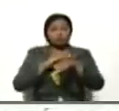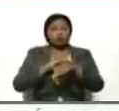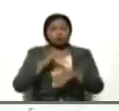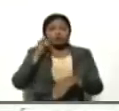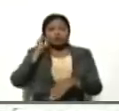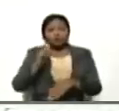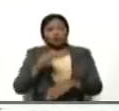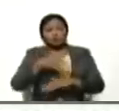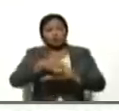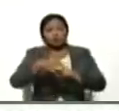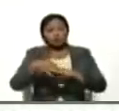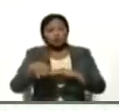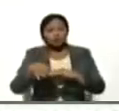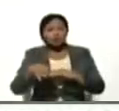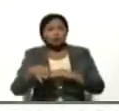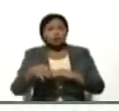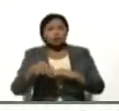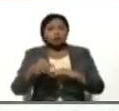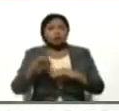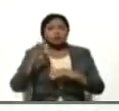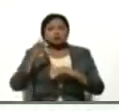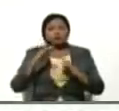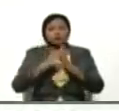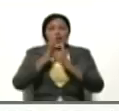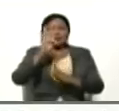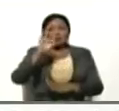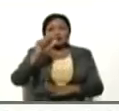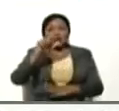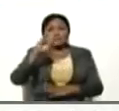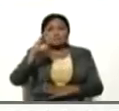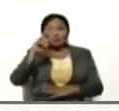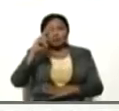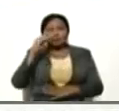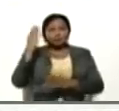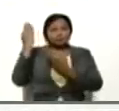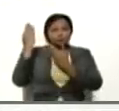Yaracuy, Municipio San Felipe, Roger Daza.